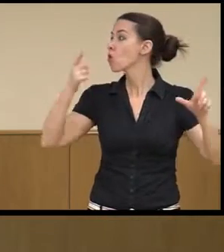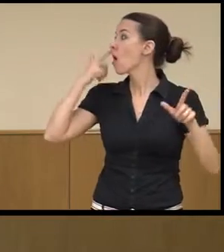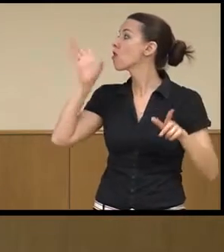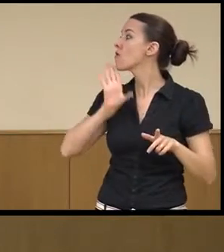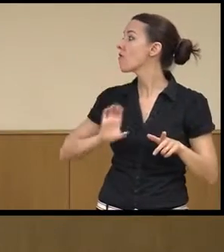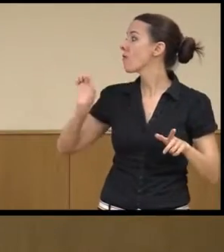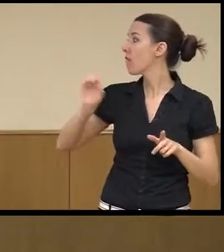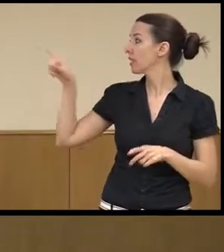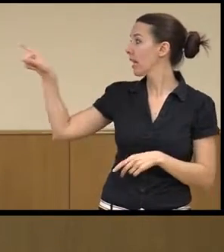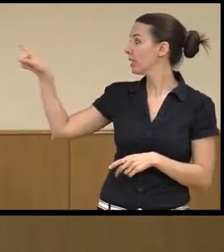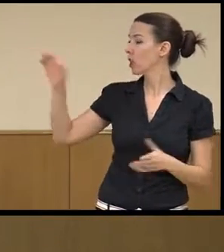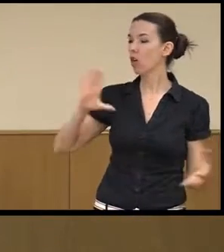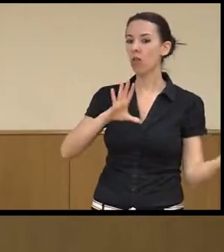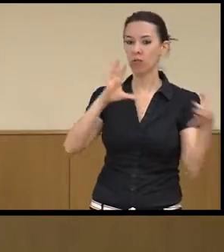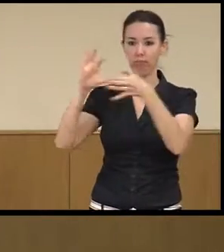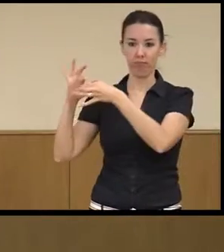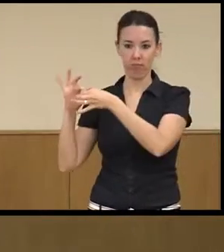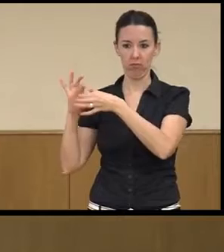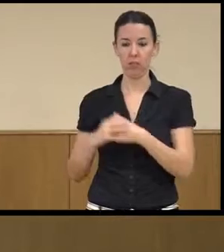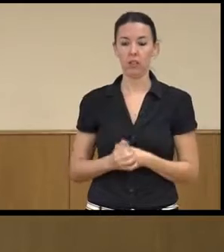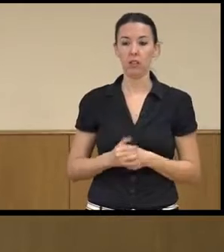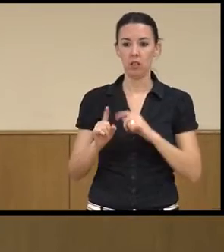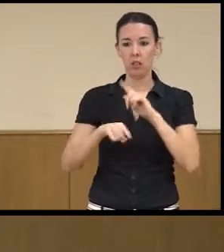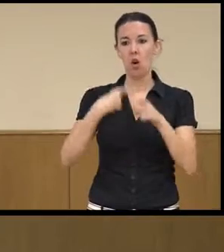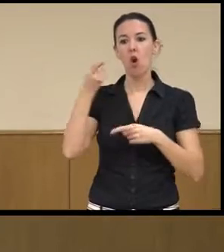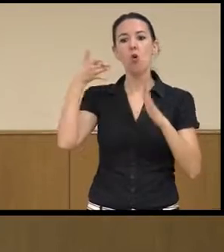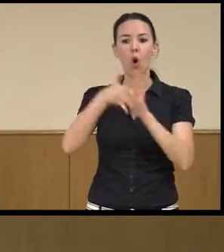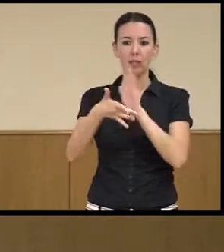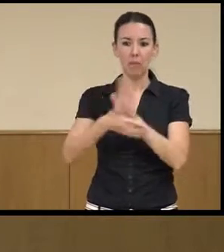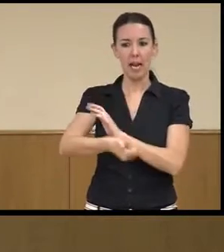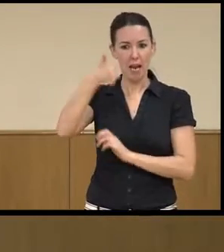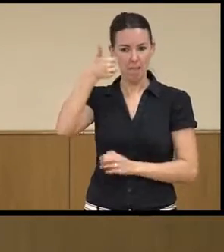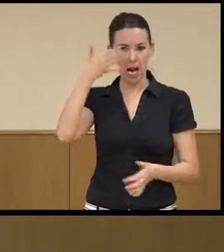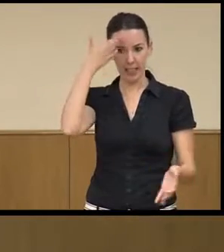Sasso, al que luego me referiré con un poquito